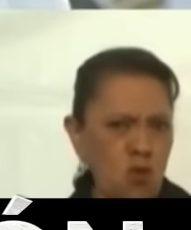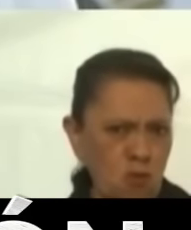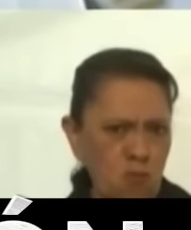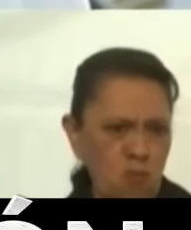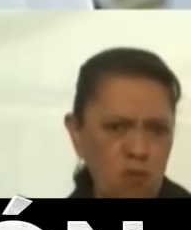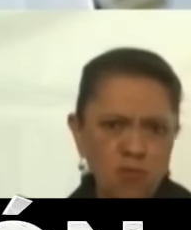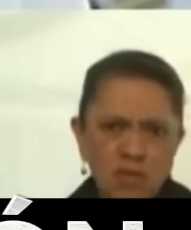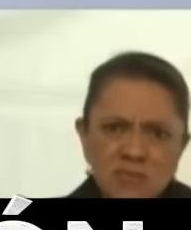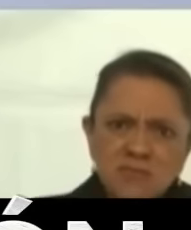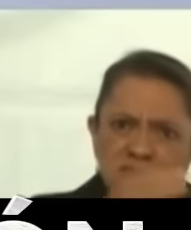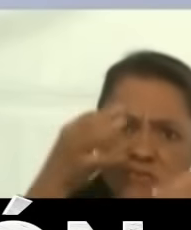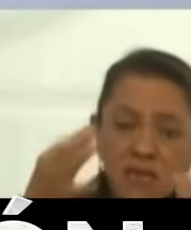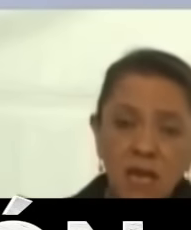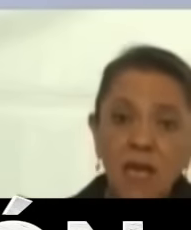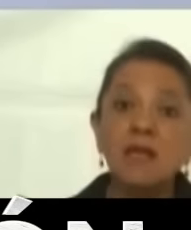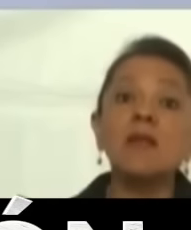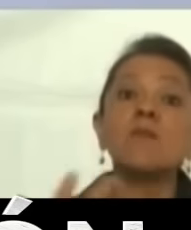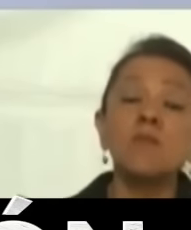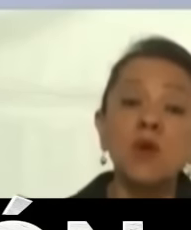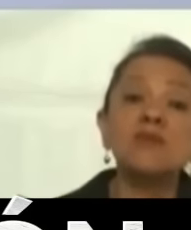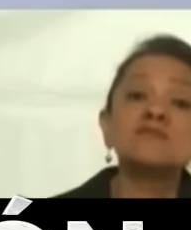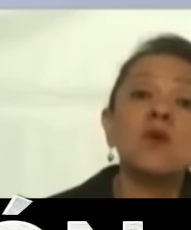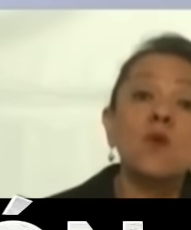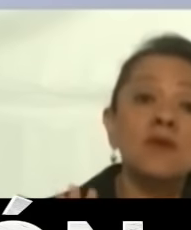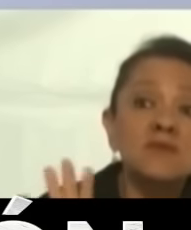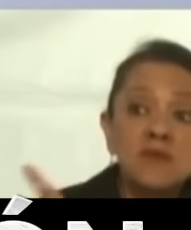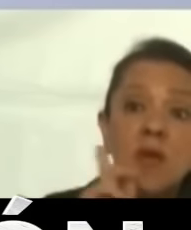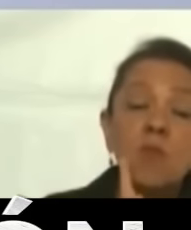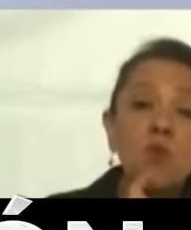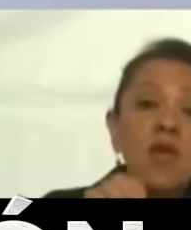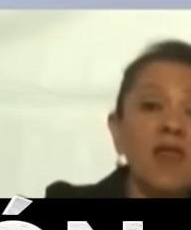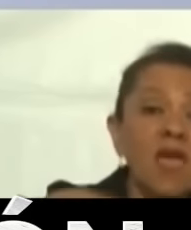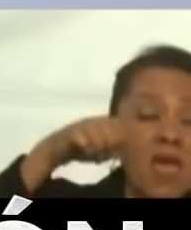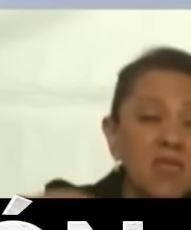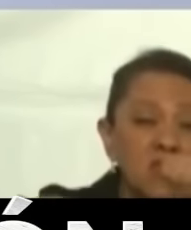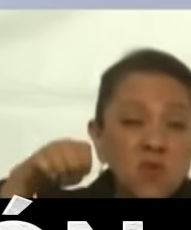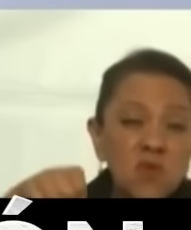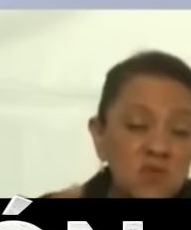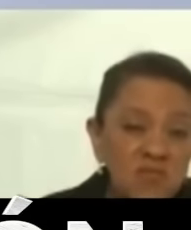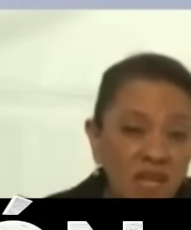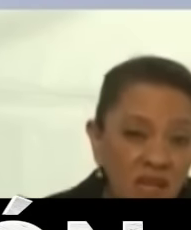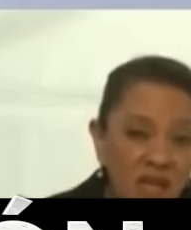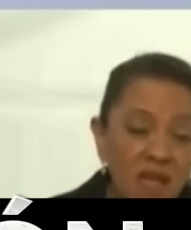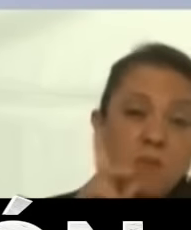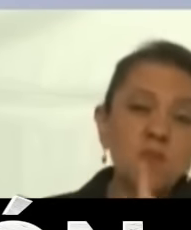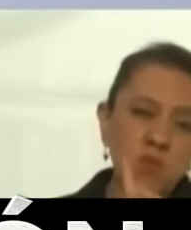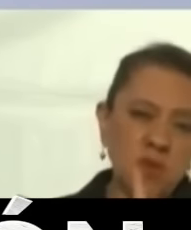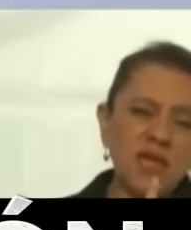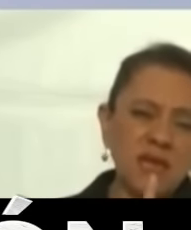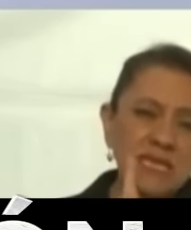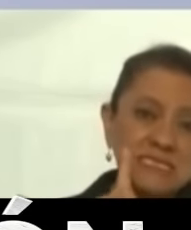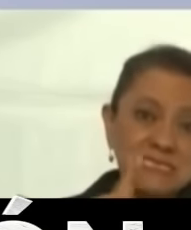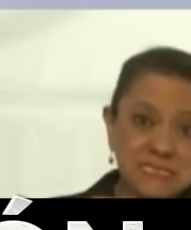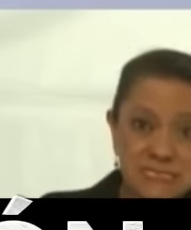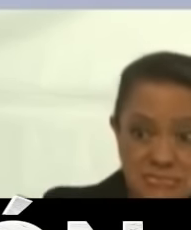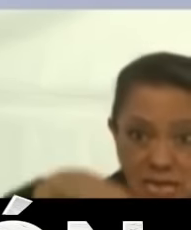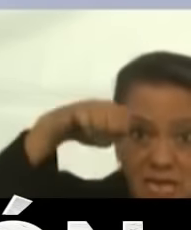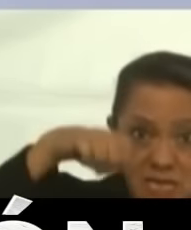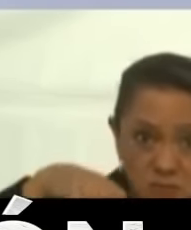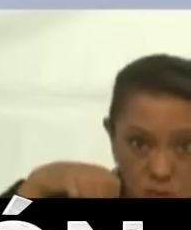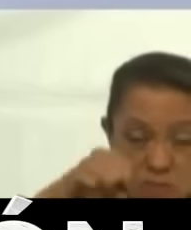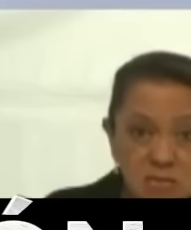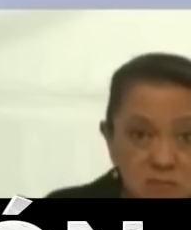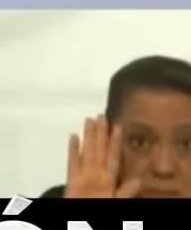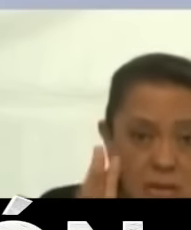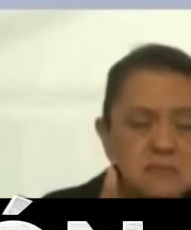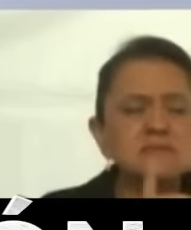manera que cuando se llega a la edad adulta, a las adultas mayores, hay que reconocerles todo